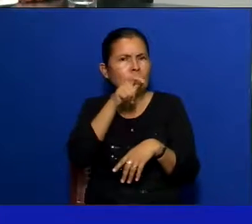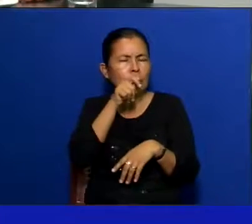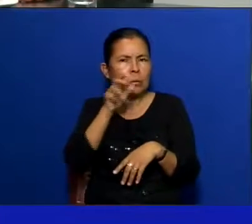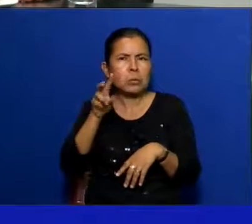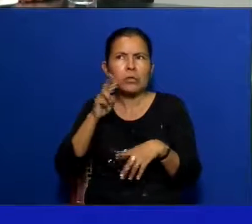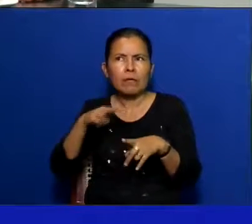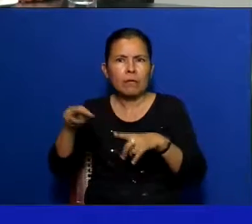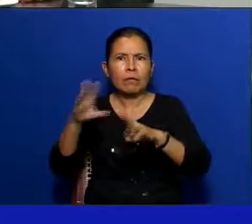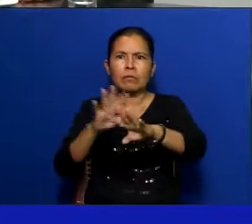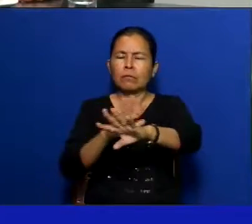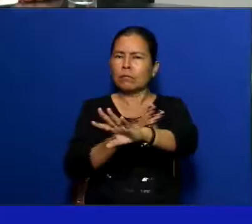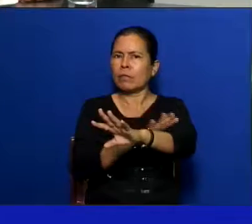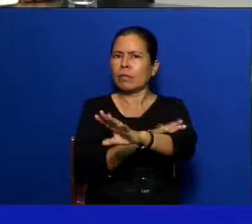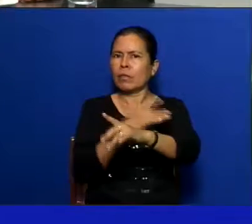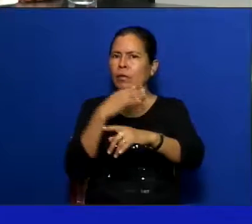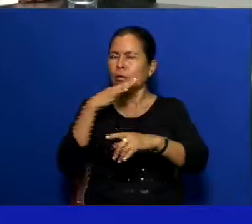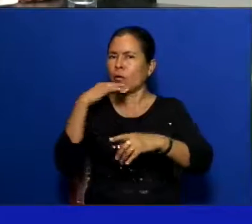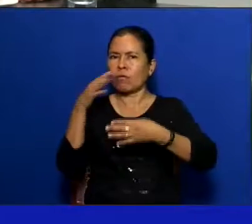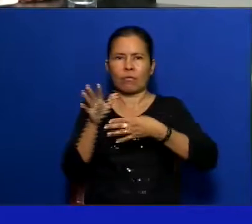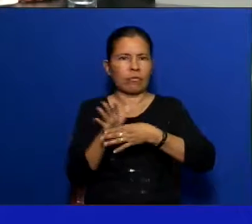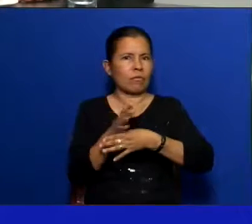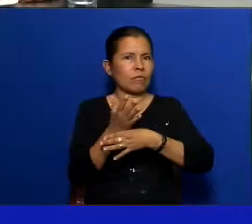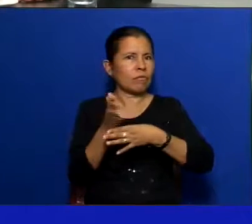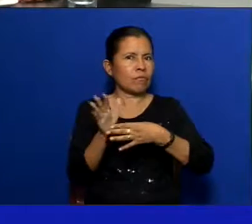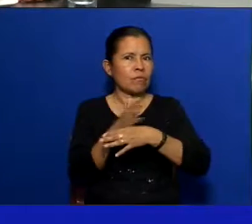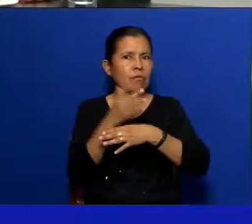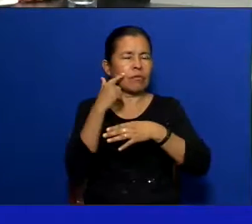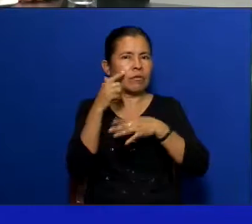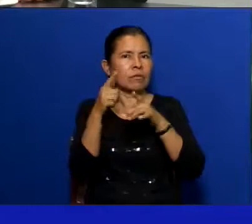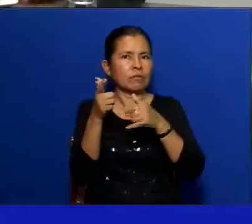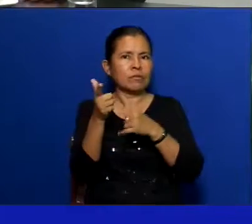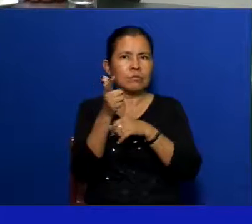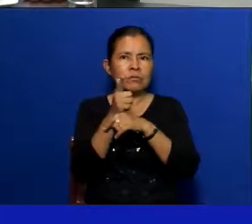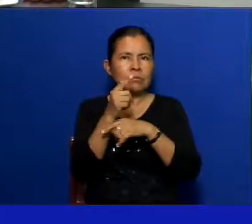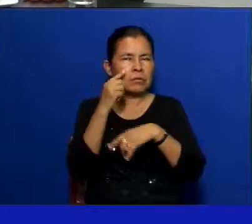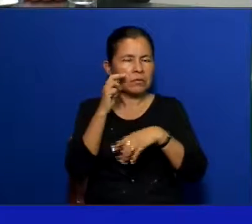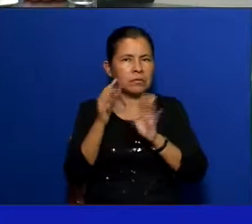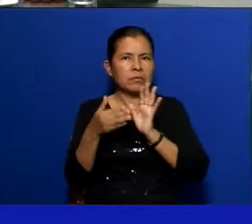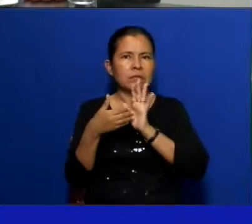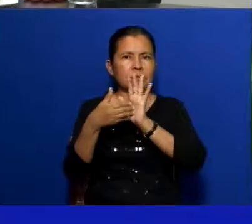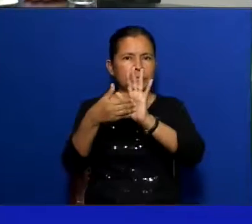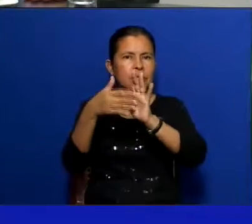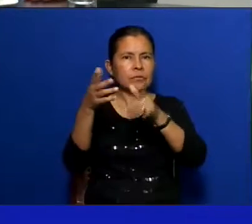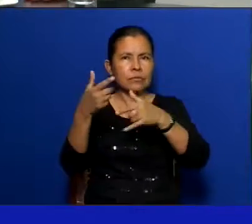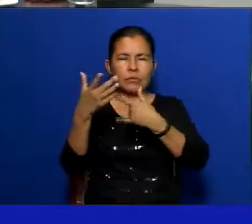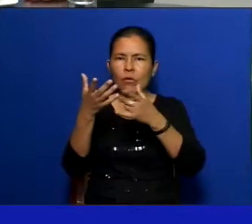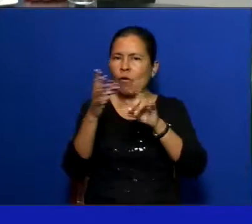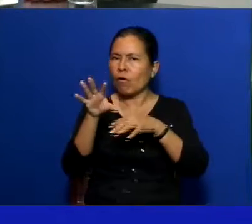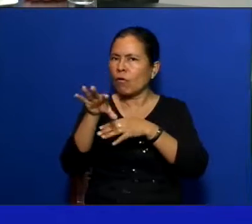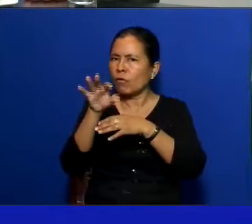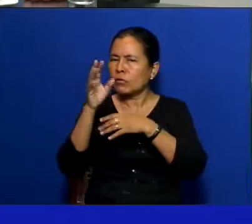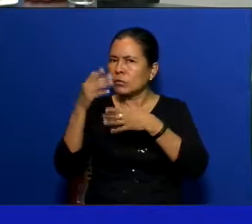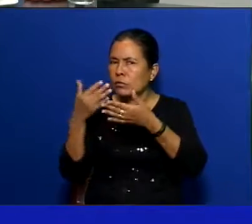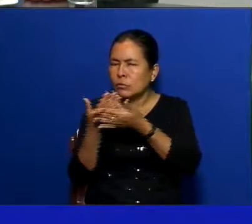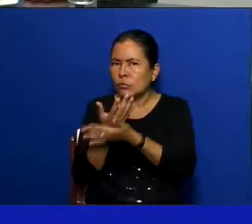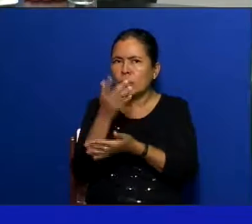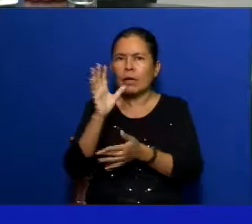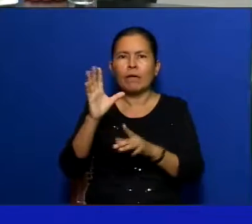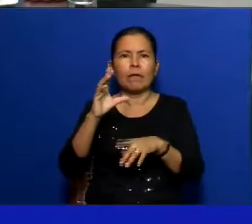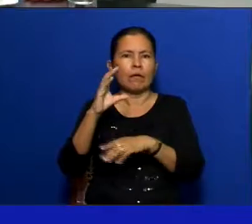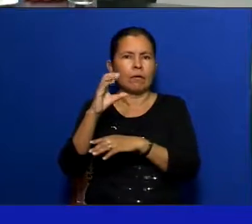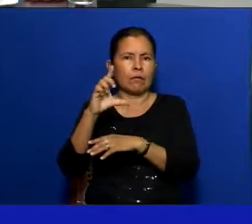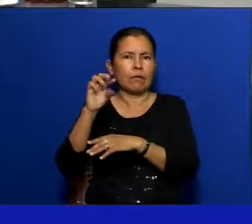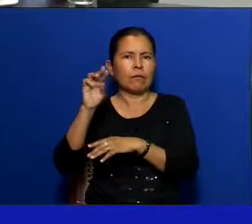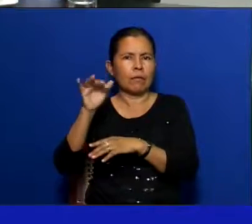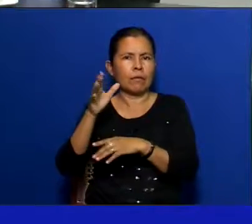gusta sentir, los colores son diferentes. Lo podemos ver en imágenes también, las oficinas de la nueva clínica. De la nueva